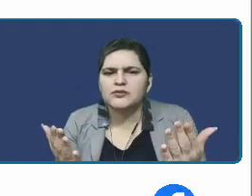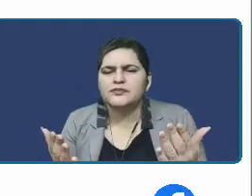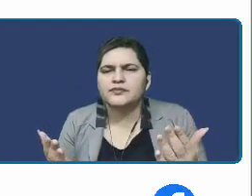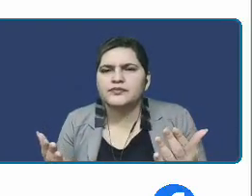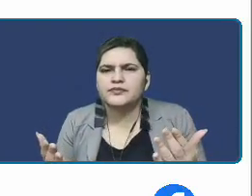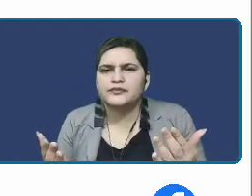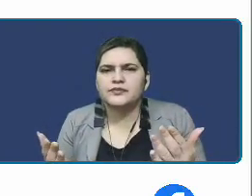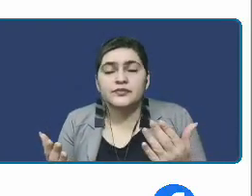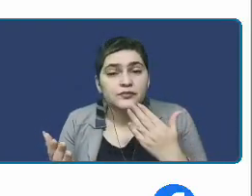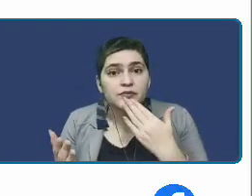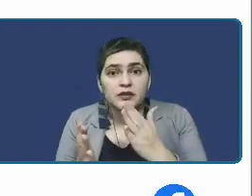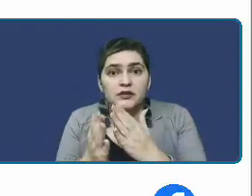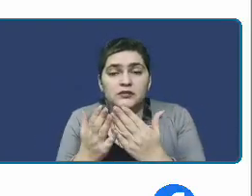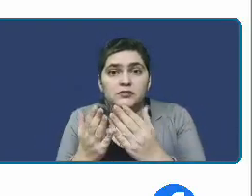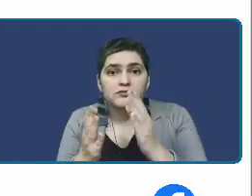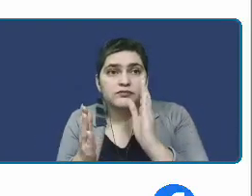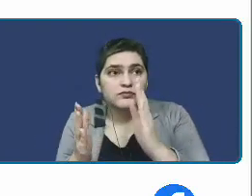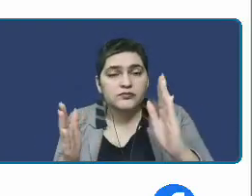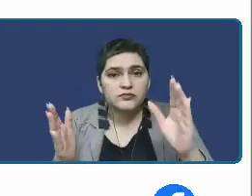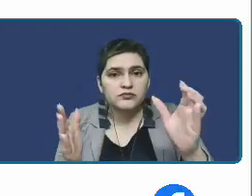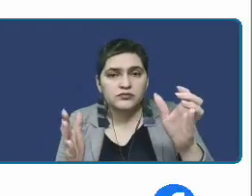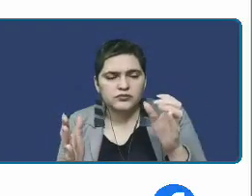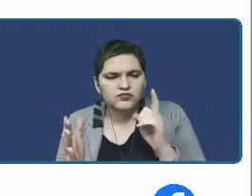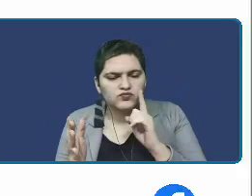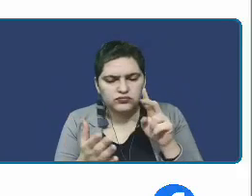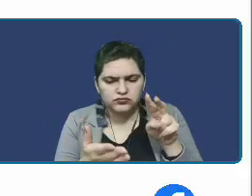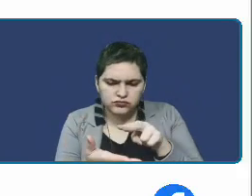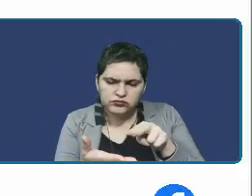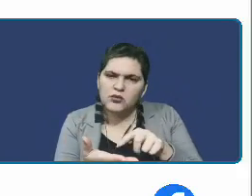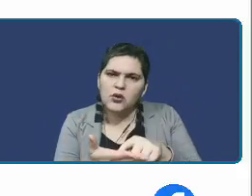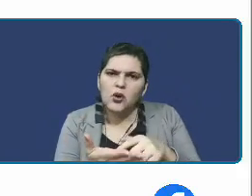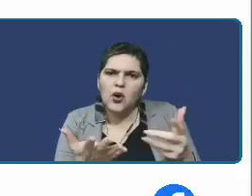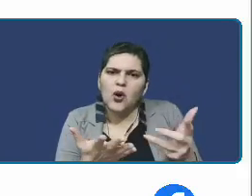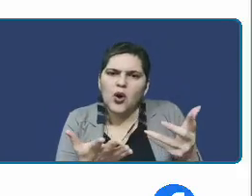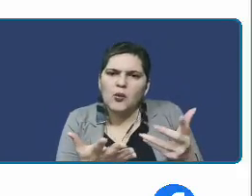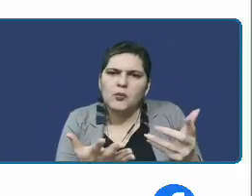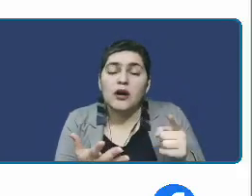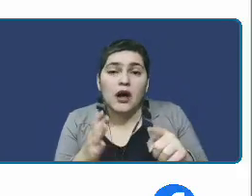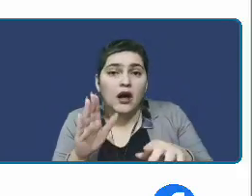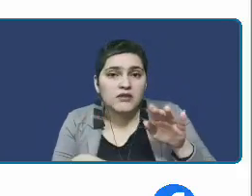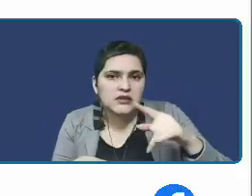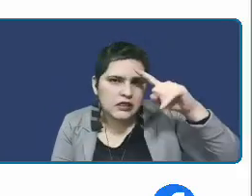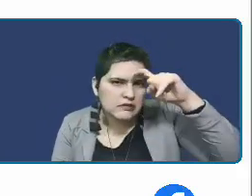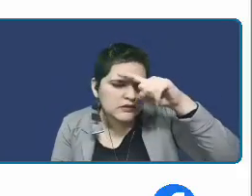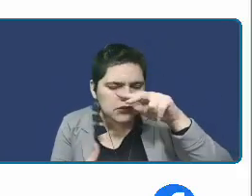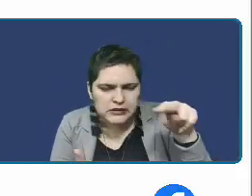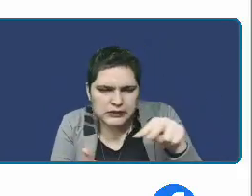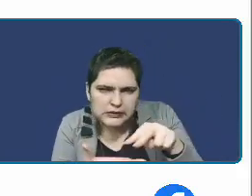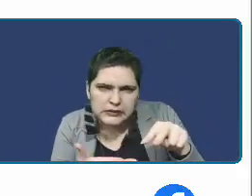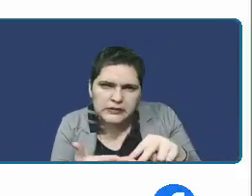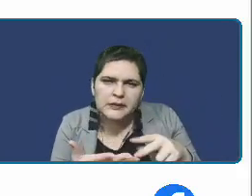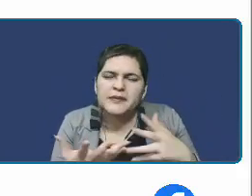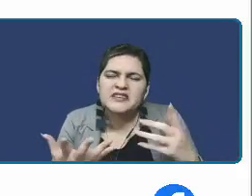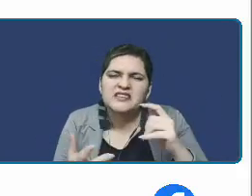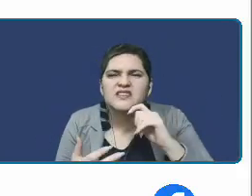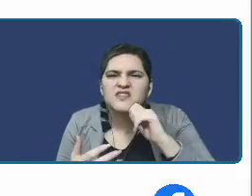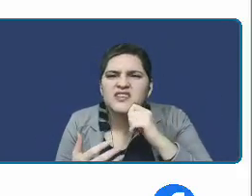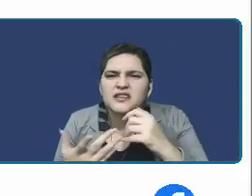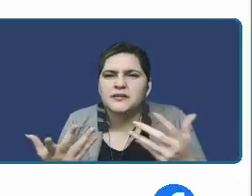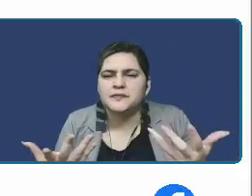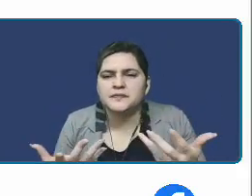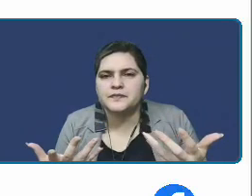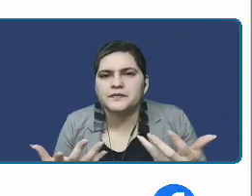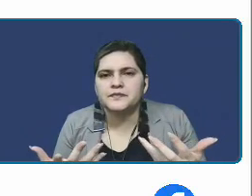libros acerca de las manifestaciones, pero de repente se hace difícil leerlo, pero es básicamente lo que yo